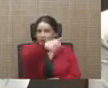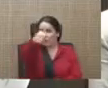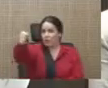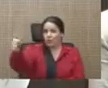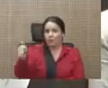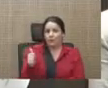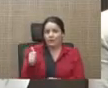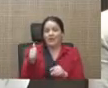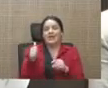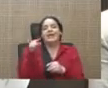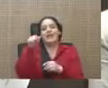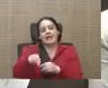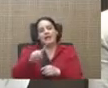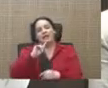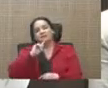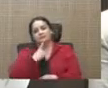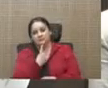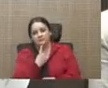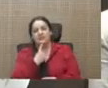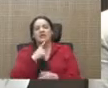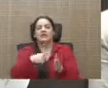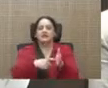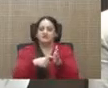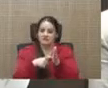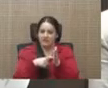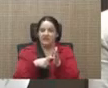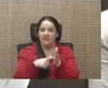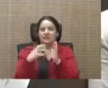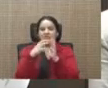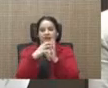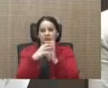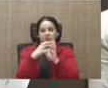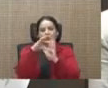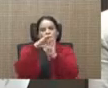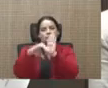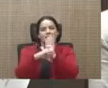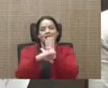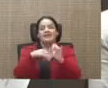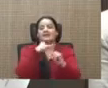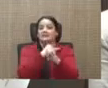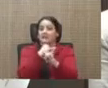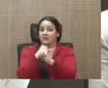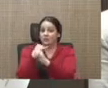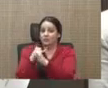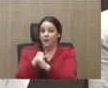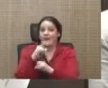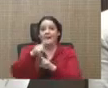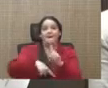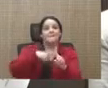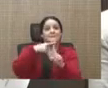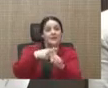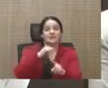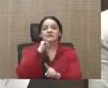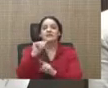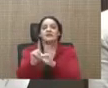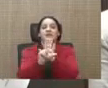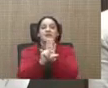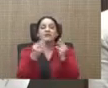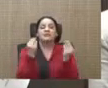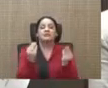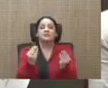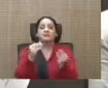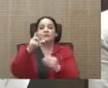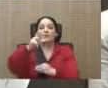supuesto, el grado de gravedad que exige el texto constitucional. La institucionalidad y la legalidad que tanto